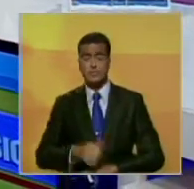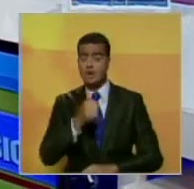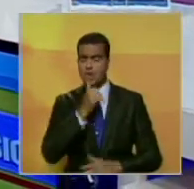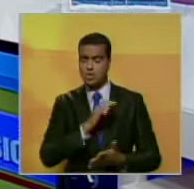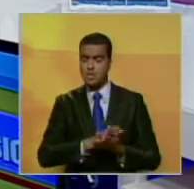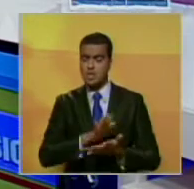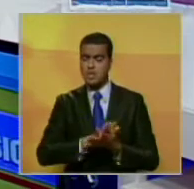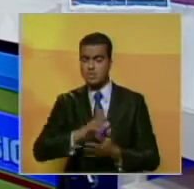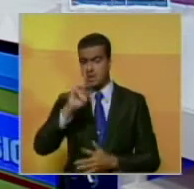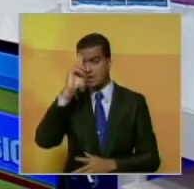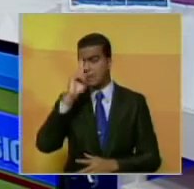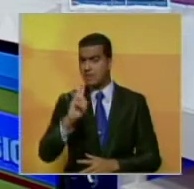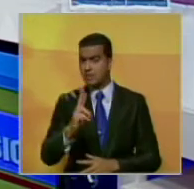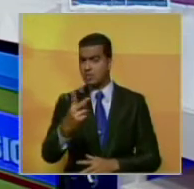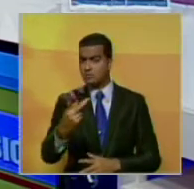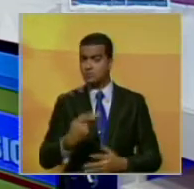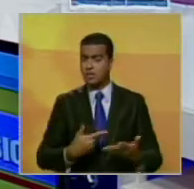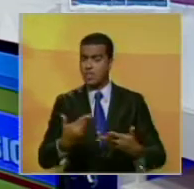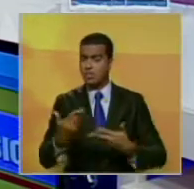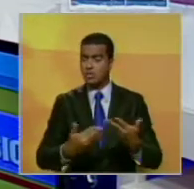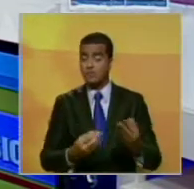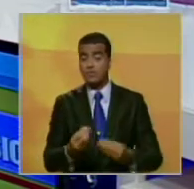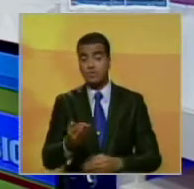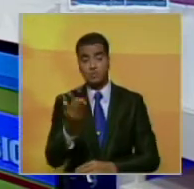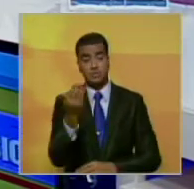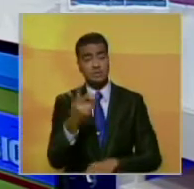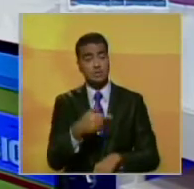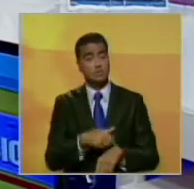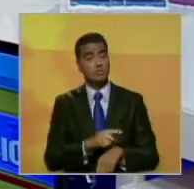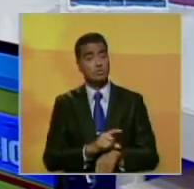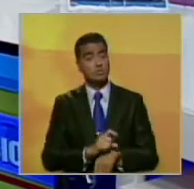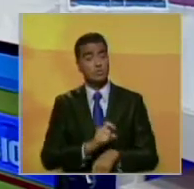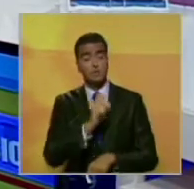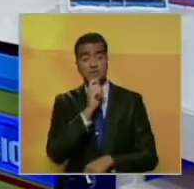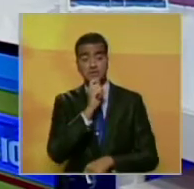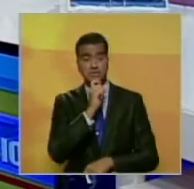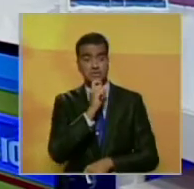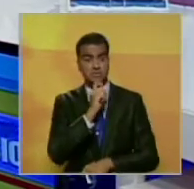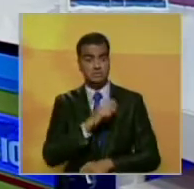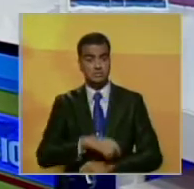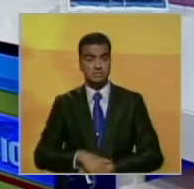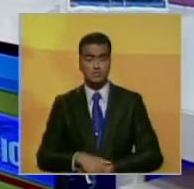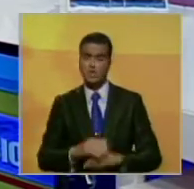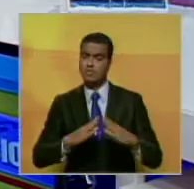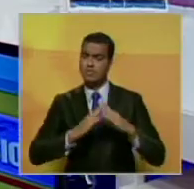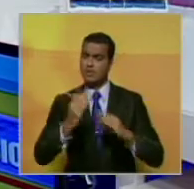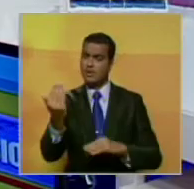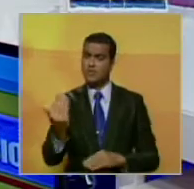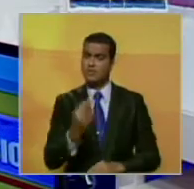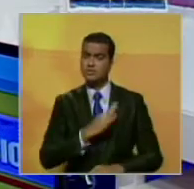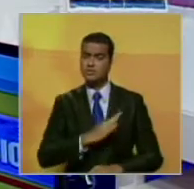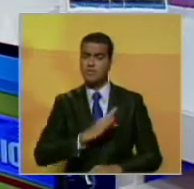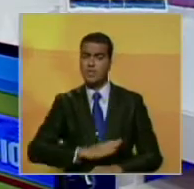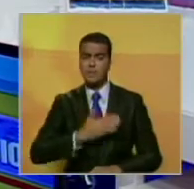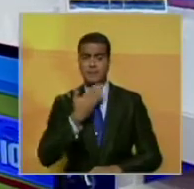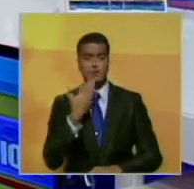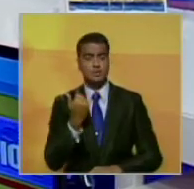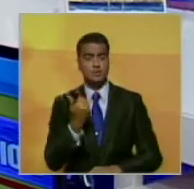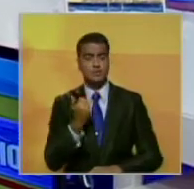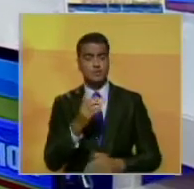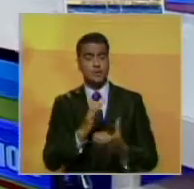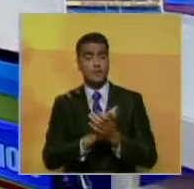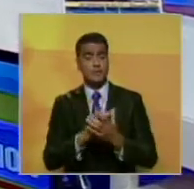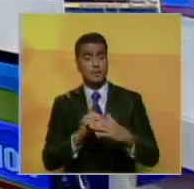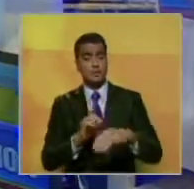y el respeto mutuo son primordiales en estos tiempos y en todo lo que venga para que la sociedad funcione mejor. Amigos,